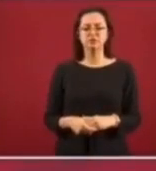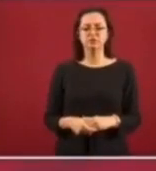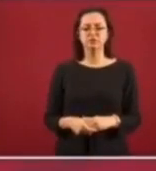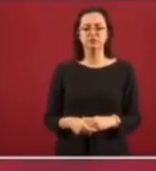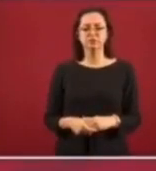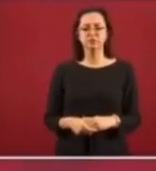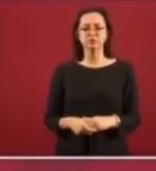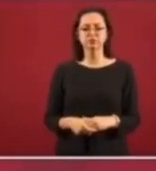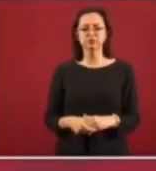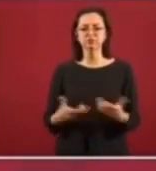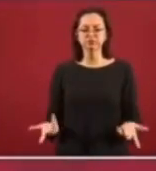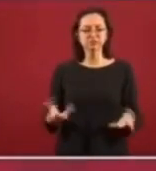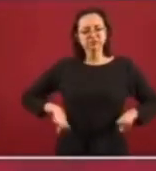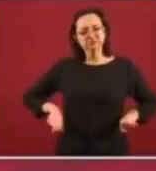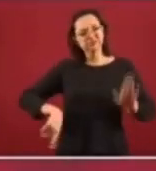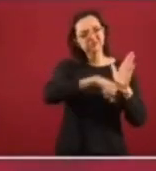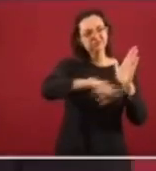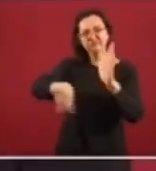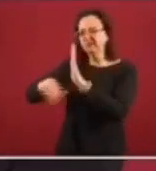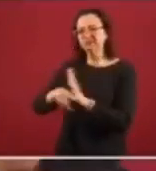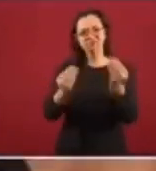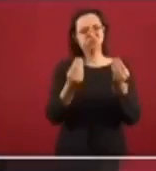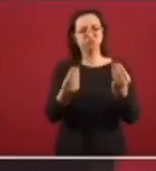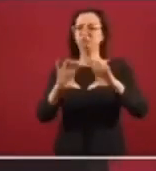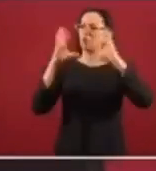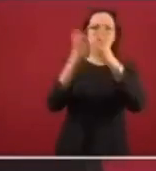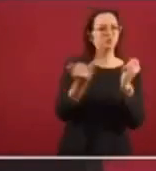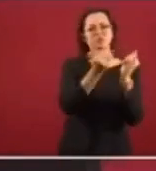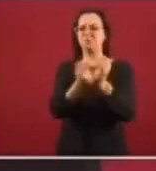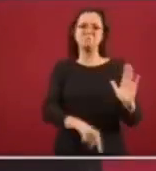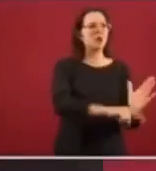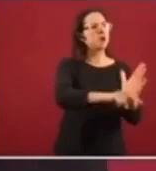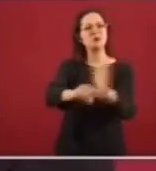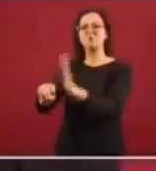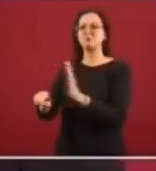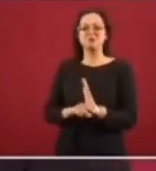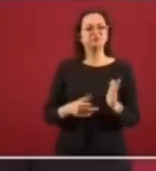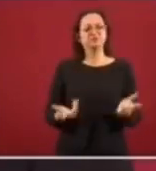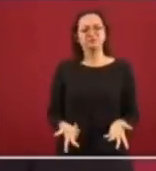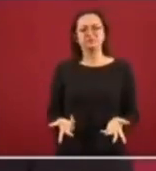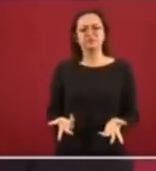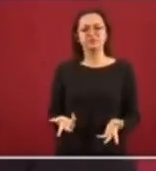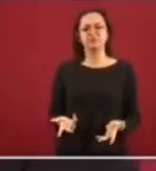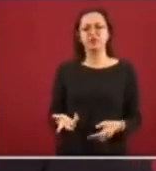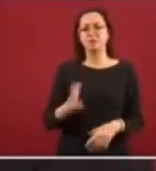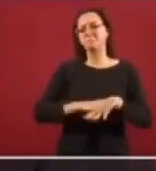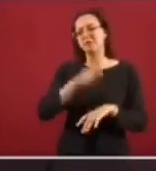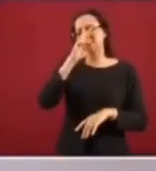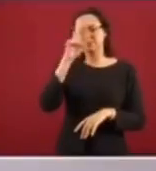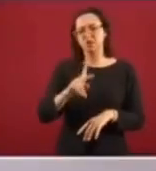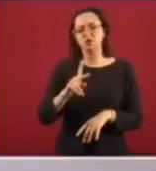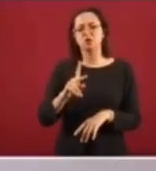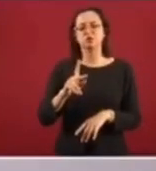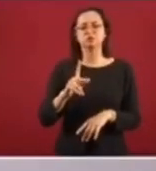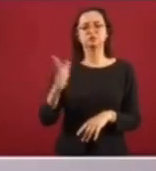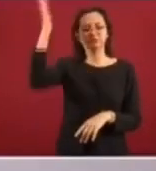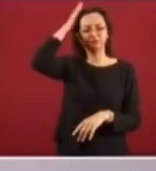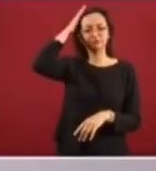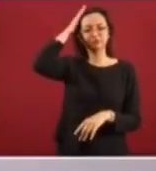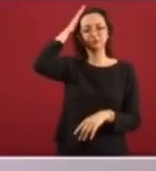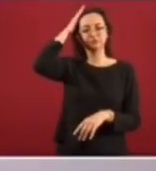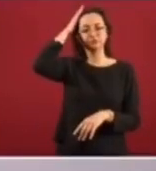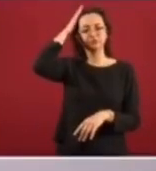Hay mucho pesimismo en el mundo, sobre todo en los